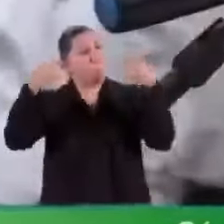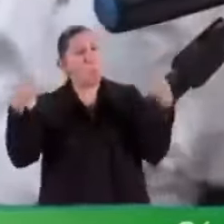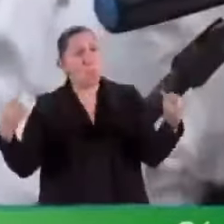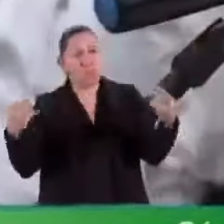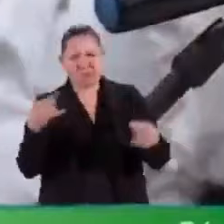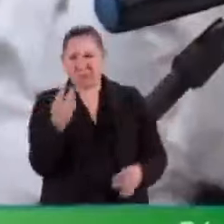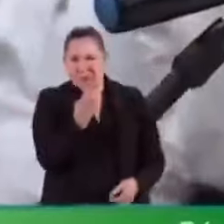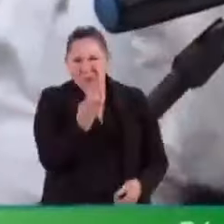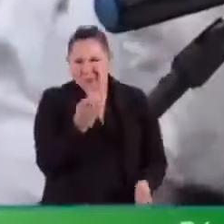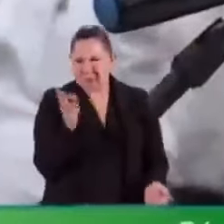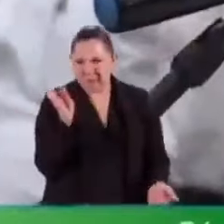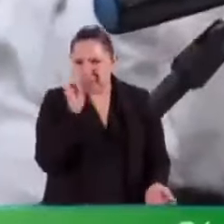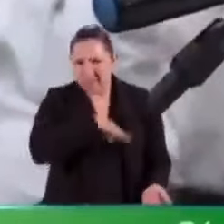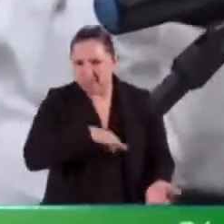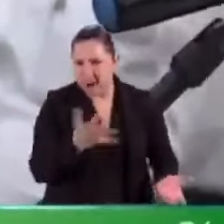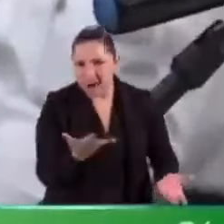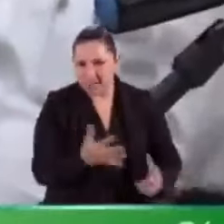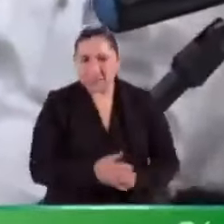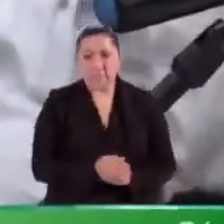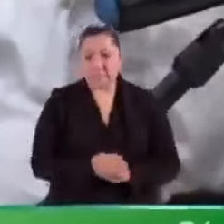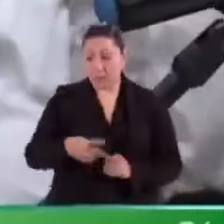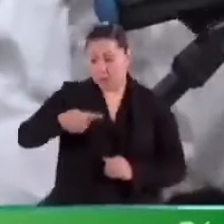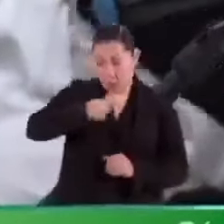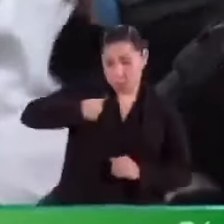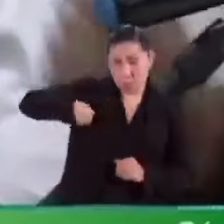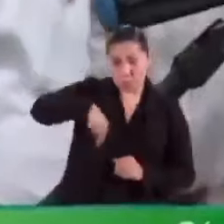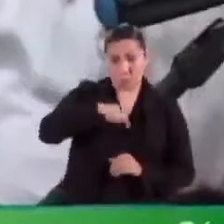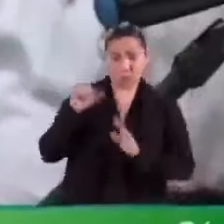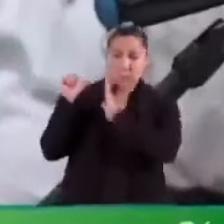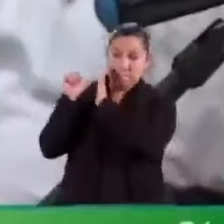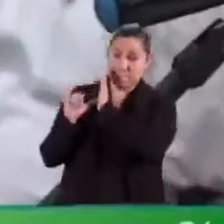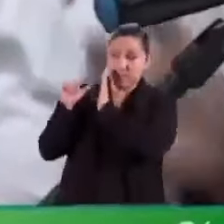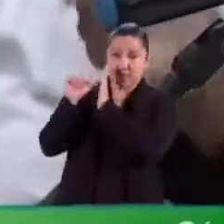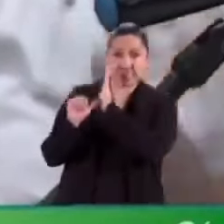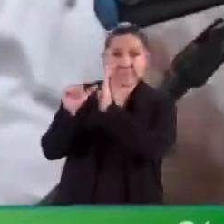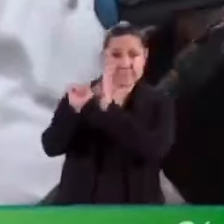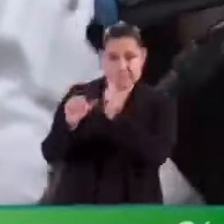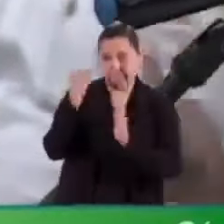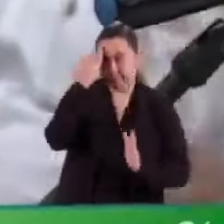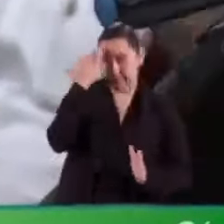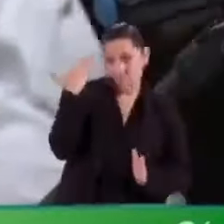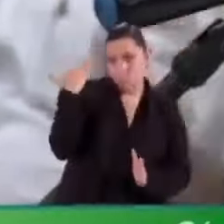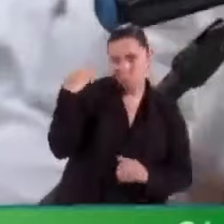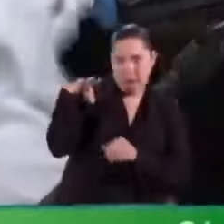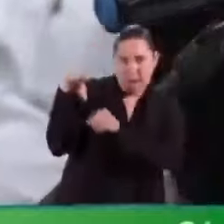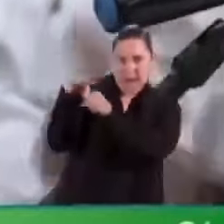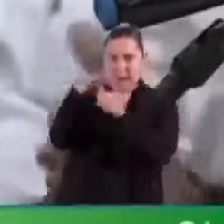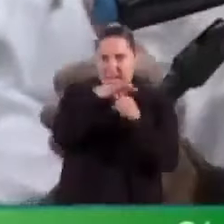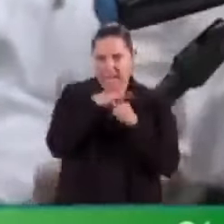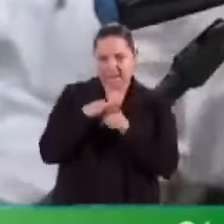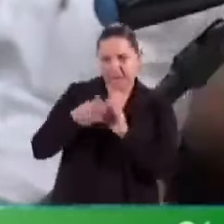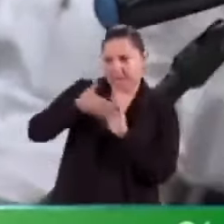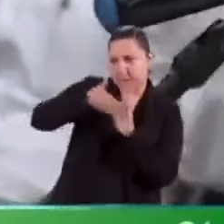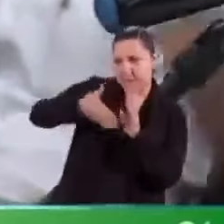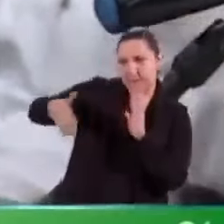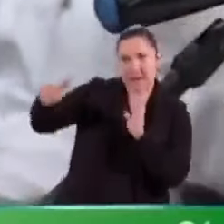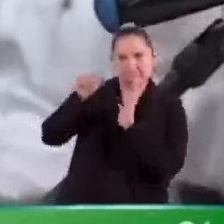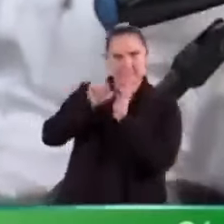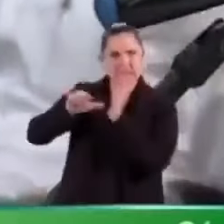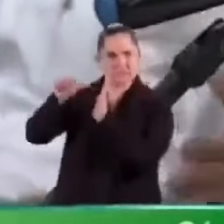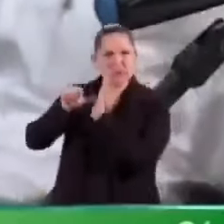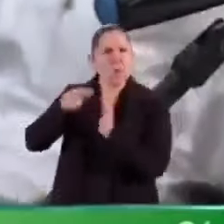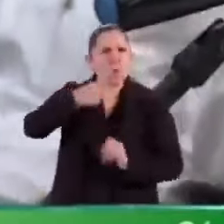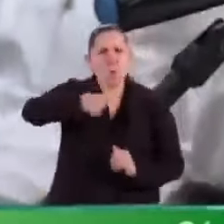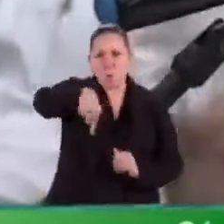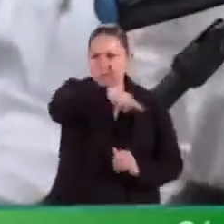a pesar de que llevamos meses de la elección, no les ha caído el 20, el golpe